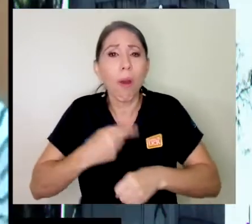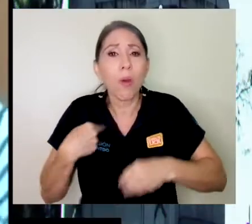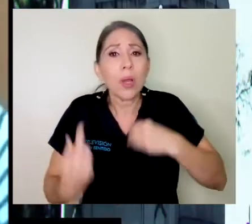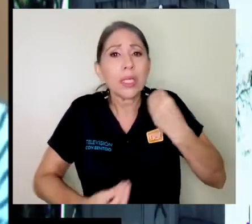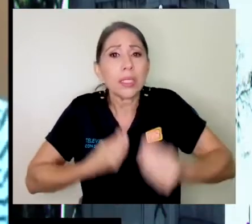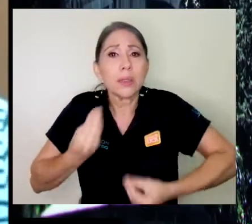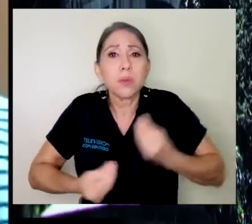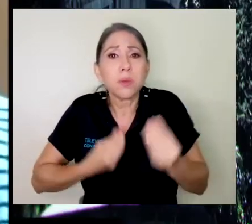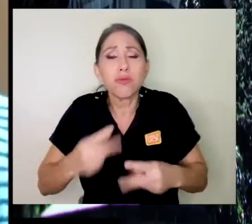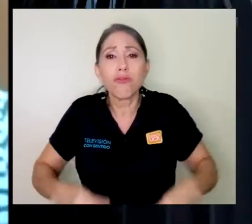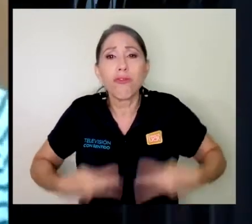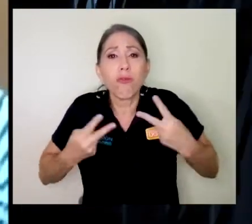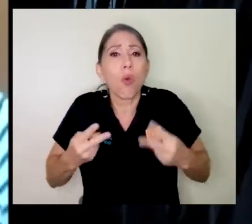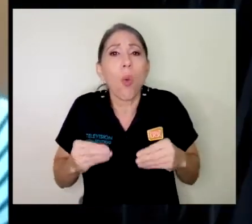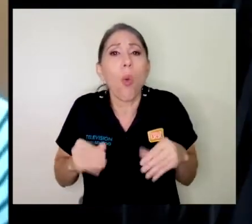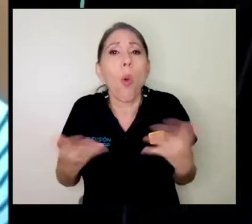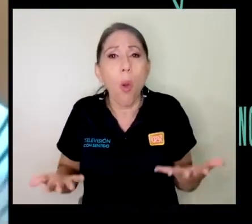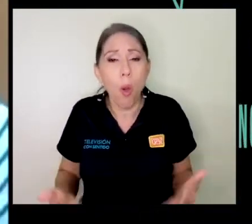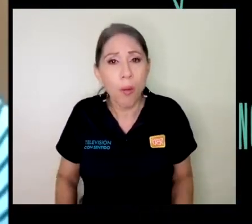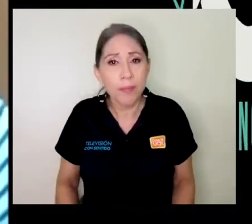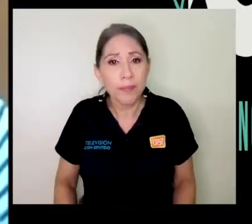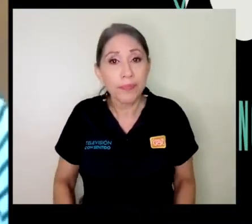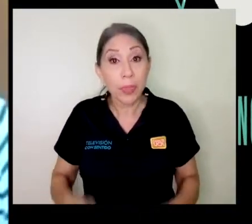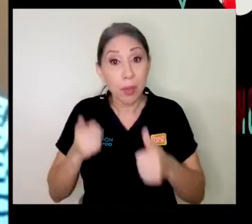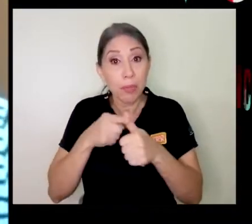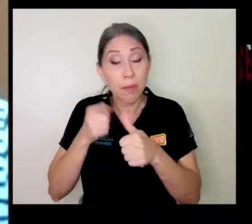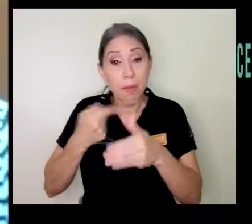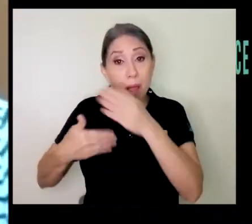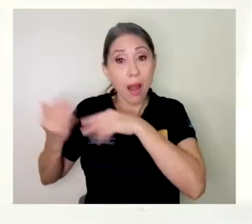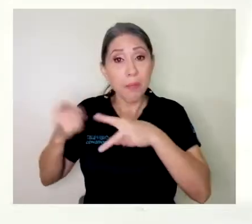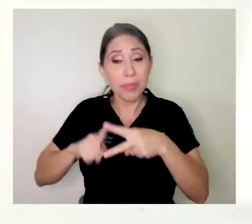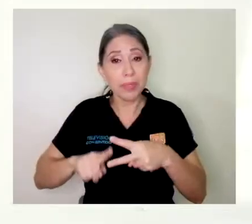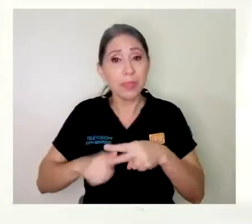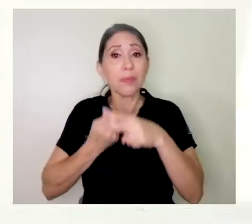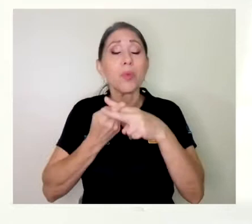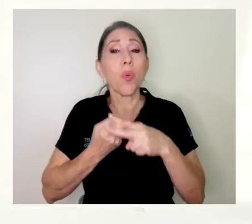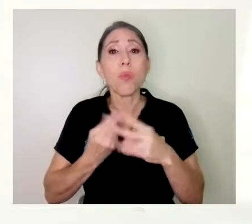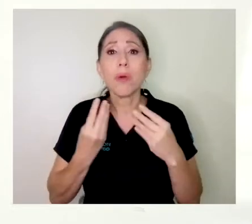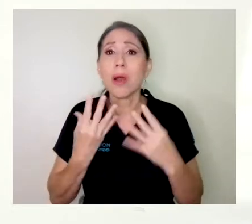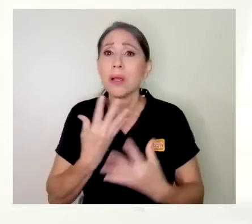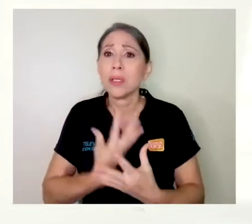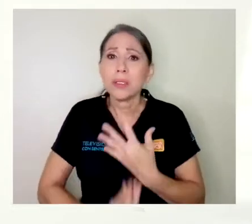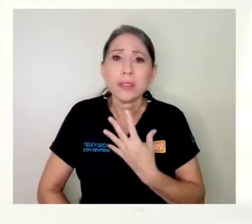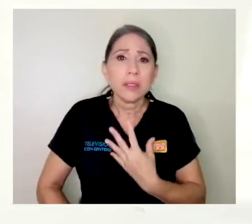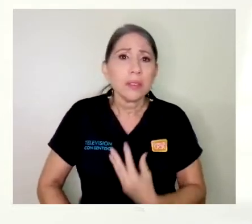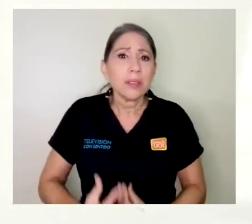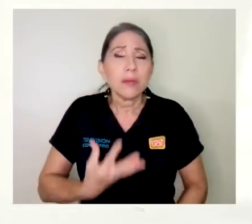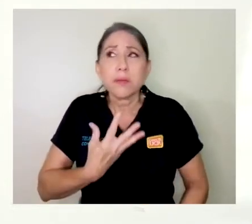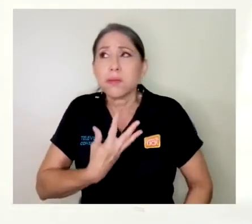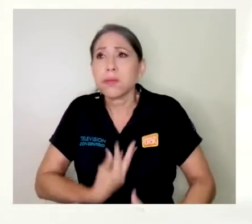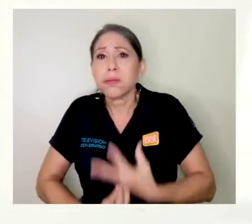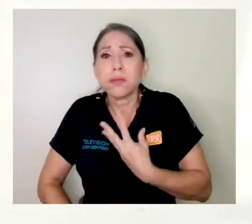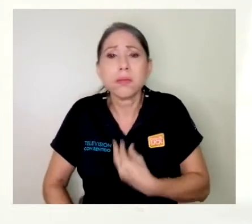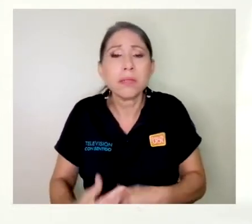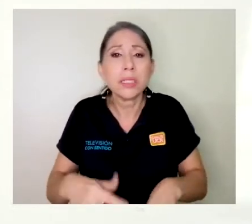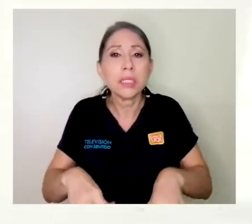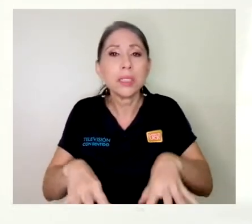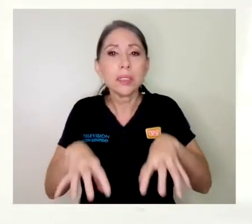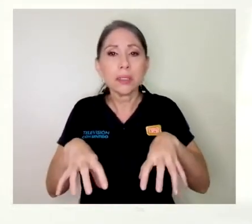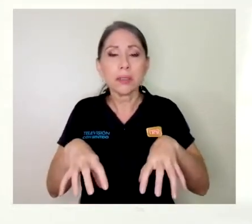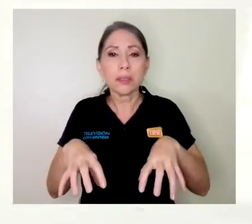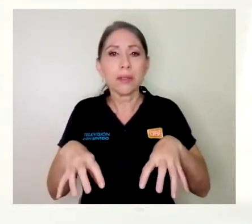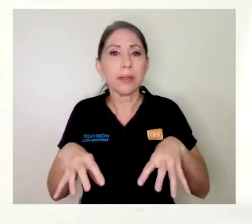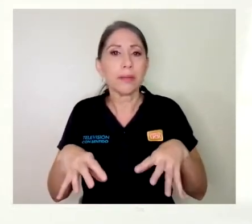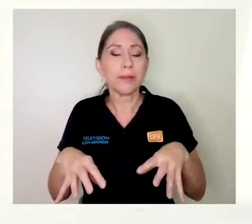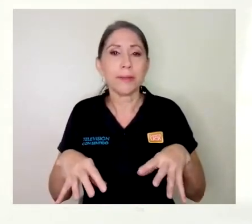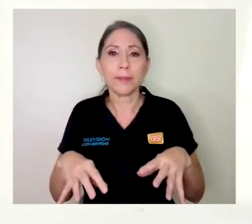voy a sobrevivir? Entonces sí, al principio sí fue lleno de mucha angustia, o sea, realmente un estrés muy